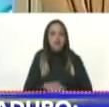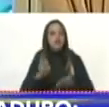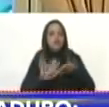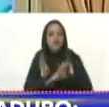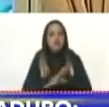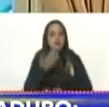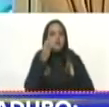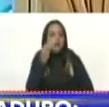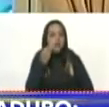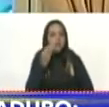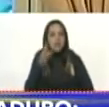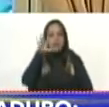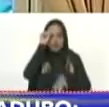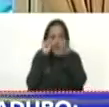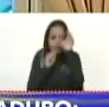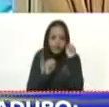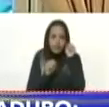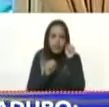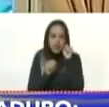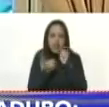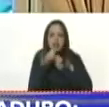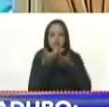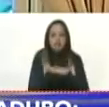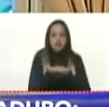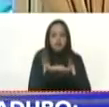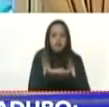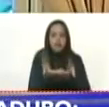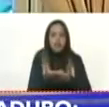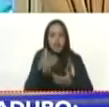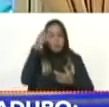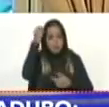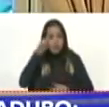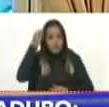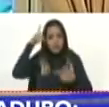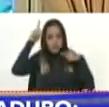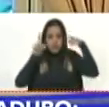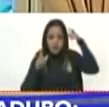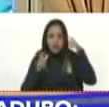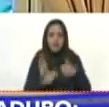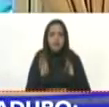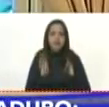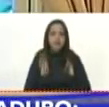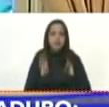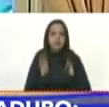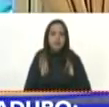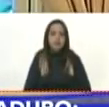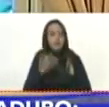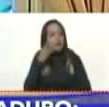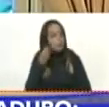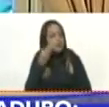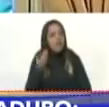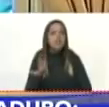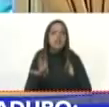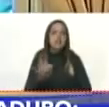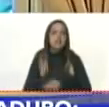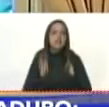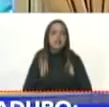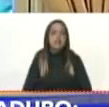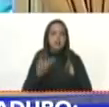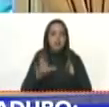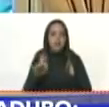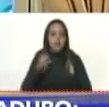conocimiento, al legado del comandante Hugo Chávez, a su pensamiento, a la experiencia, al patrimonio que tenemos.